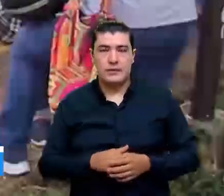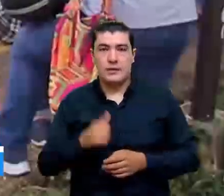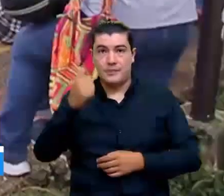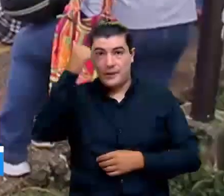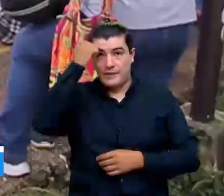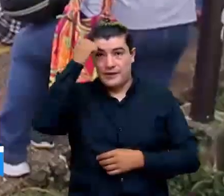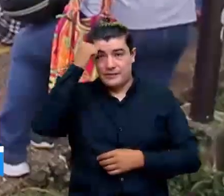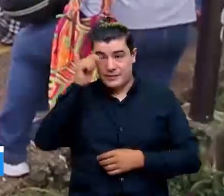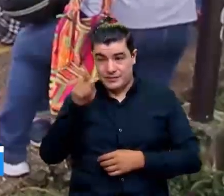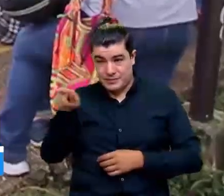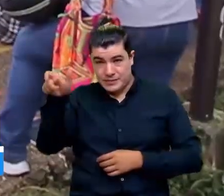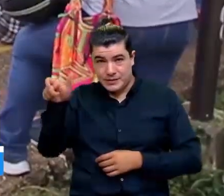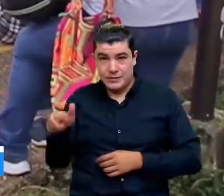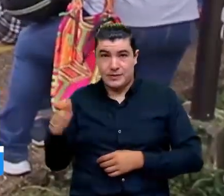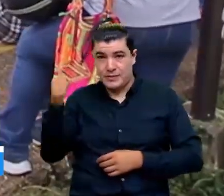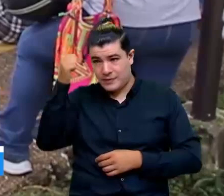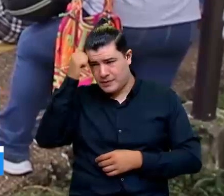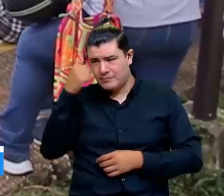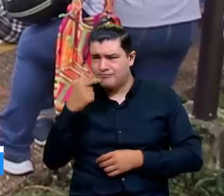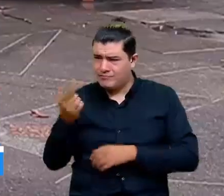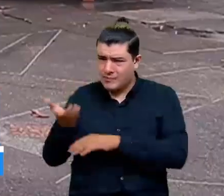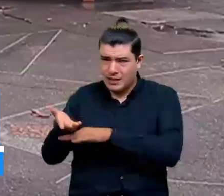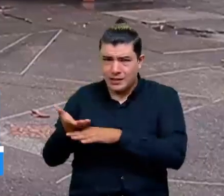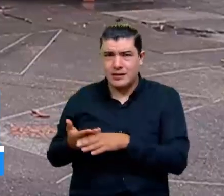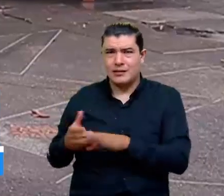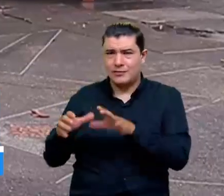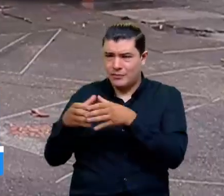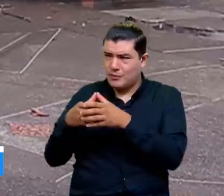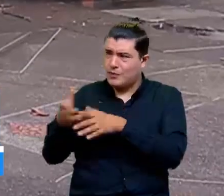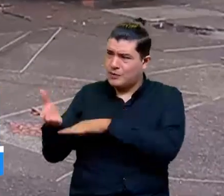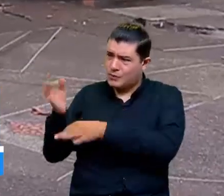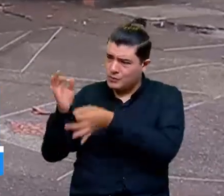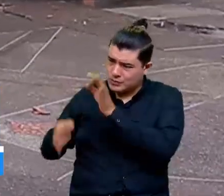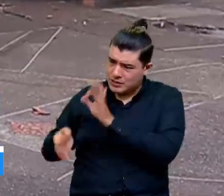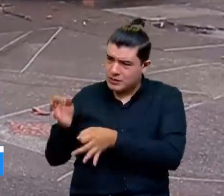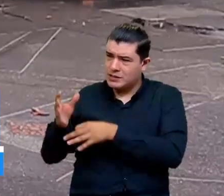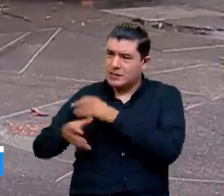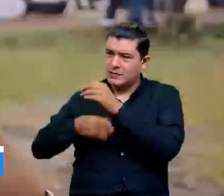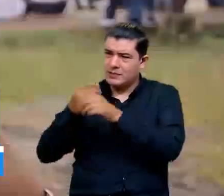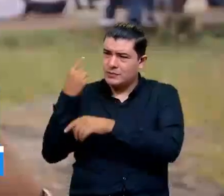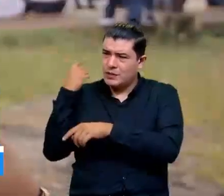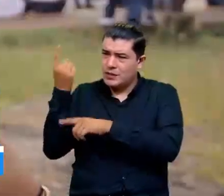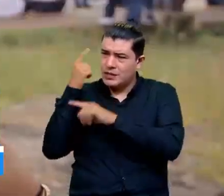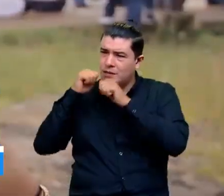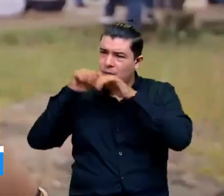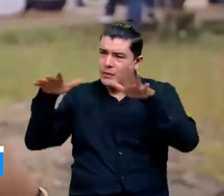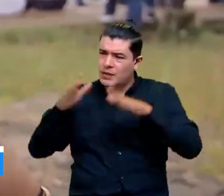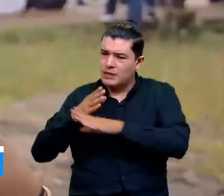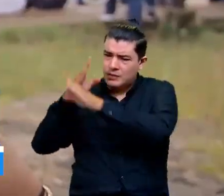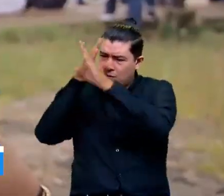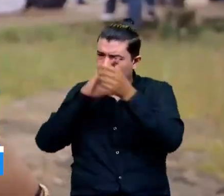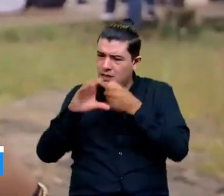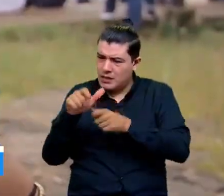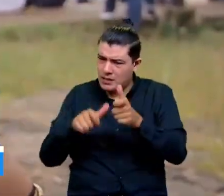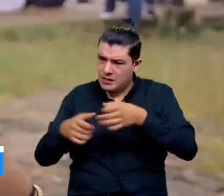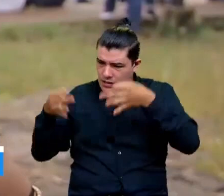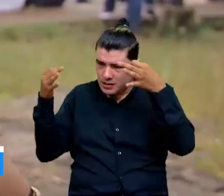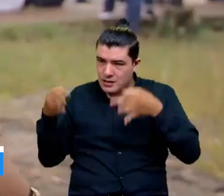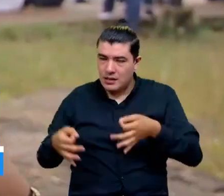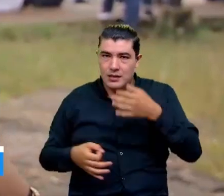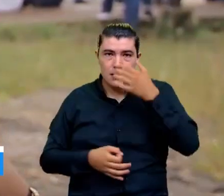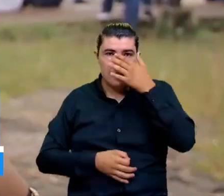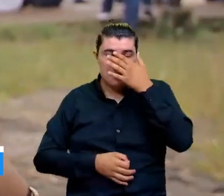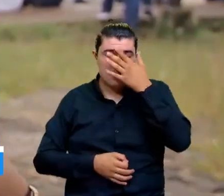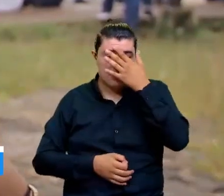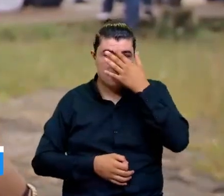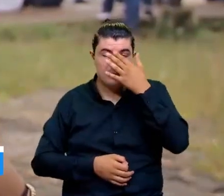reclama justicia y pide que se fortalezca la política pública de seguridad ciudadana. Por tanto, el magisterio de Barranca Bermeja lo